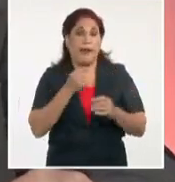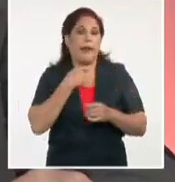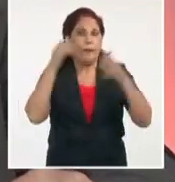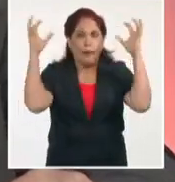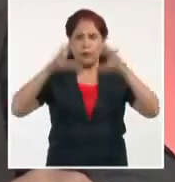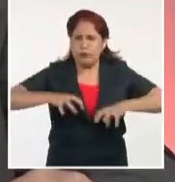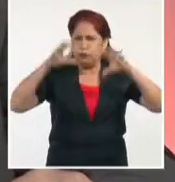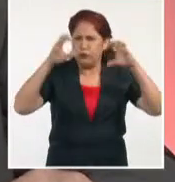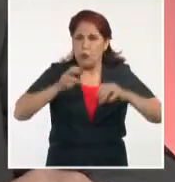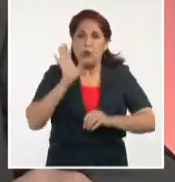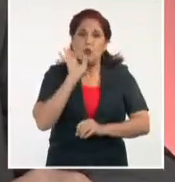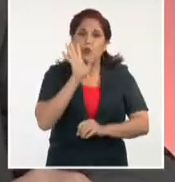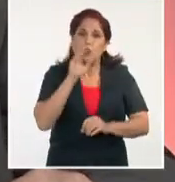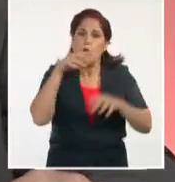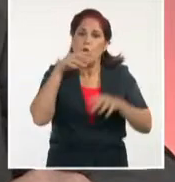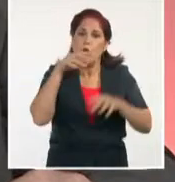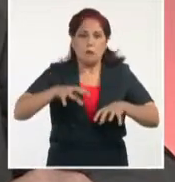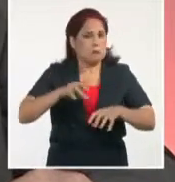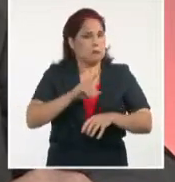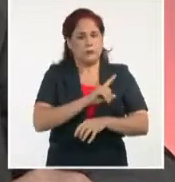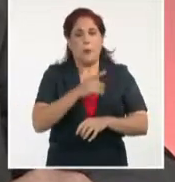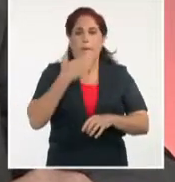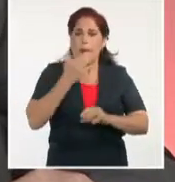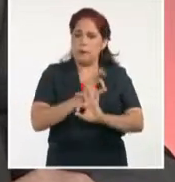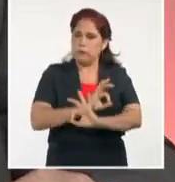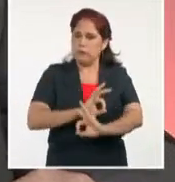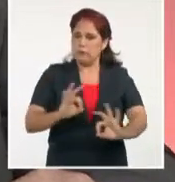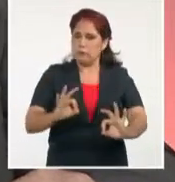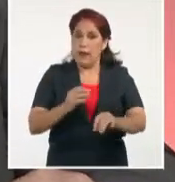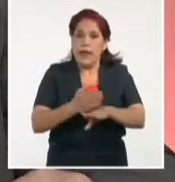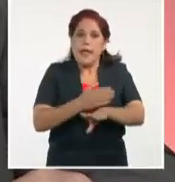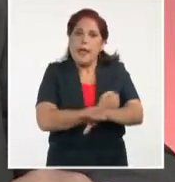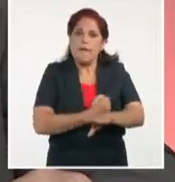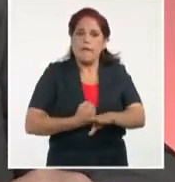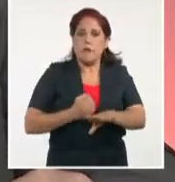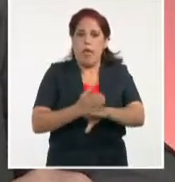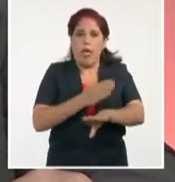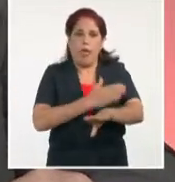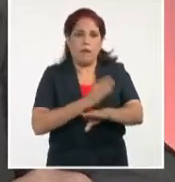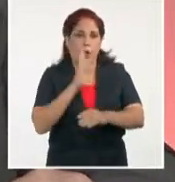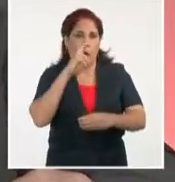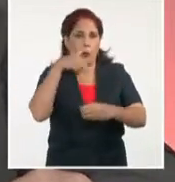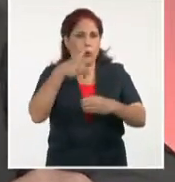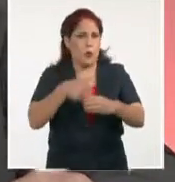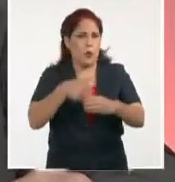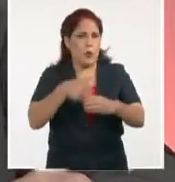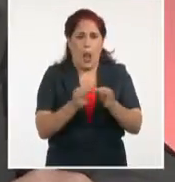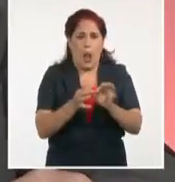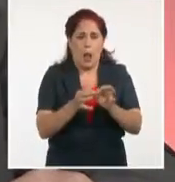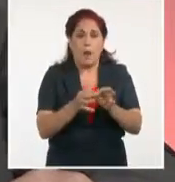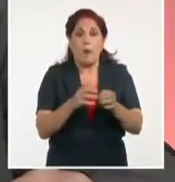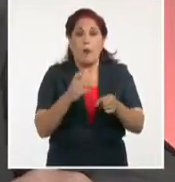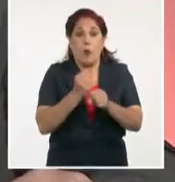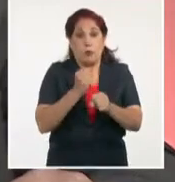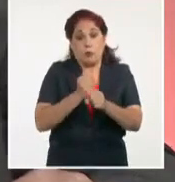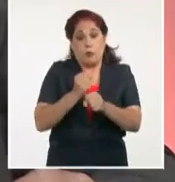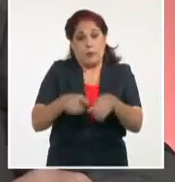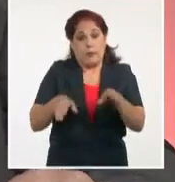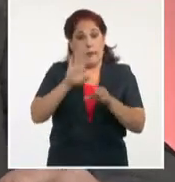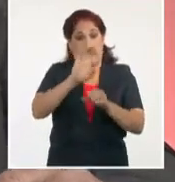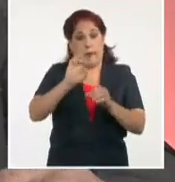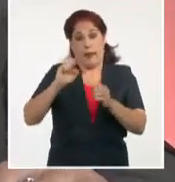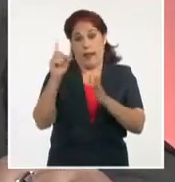tipo de eventos. Y también se hizo un esfuerzo, tuvimos el mínimo de combustible para los grupos de drenaje que ha sido